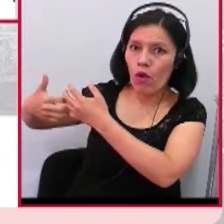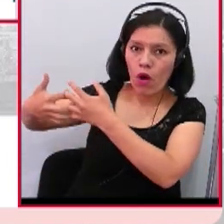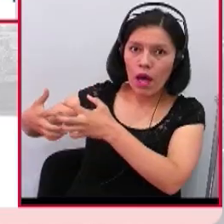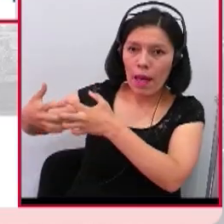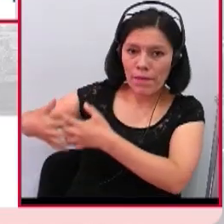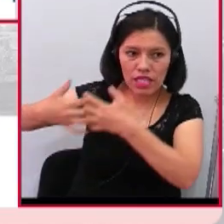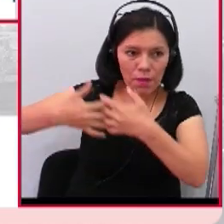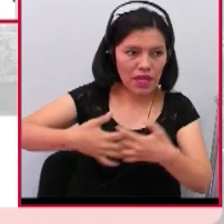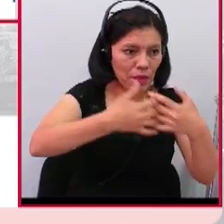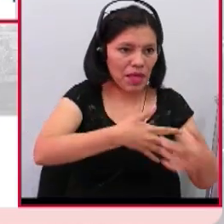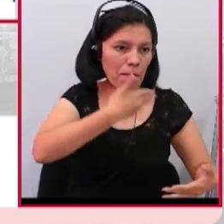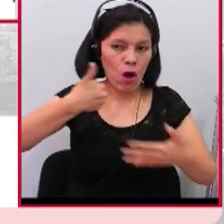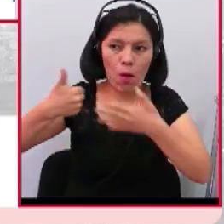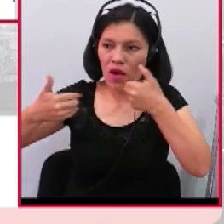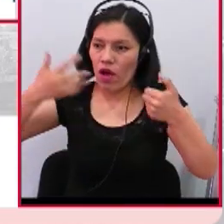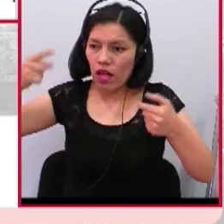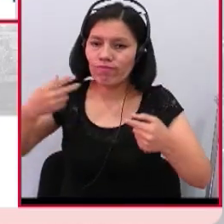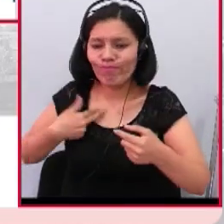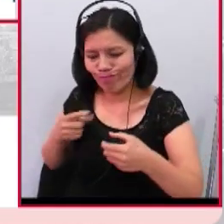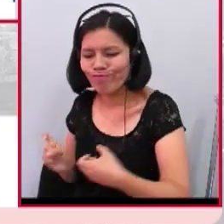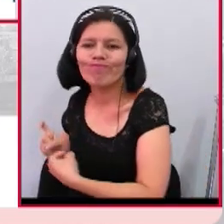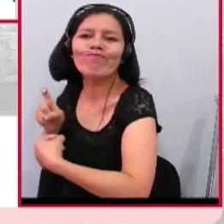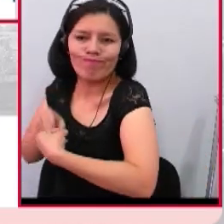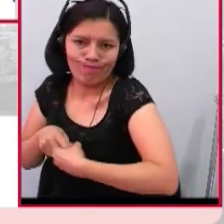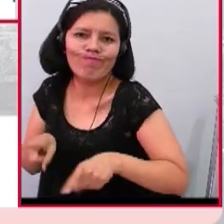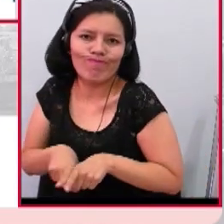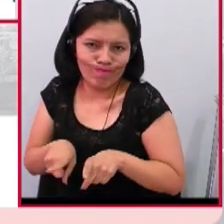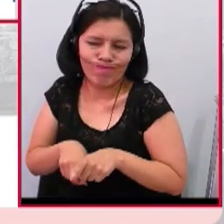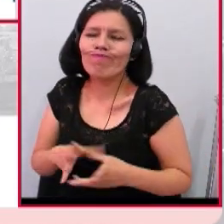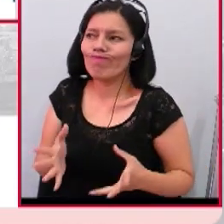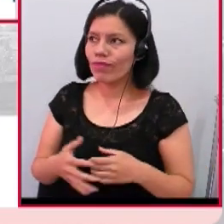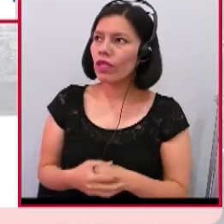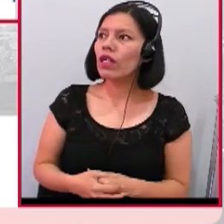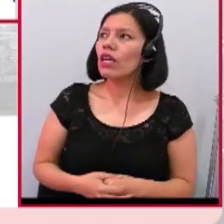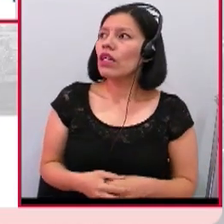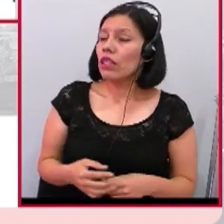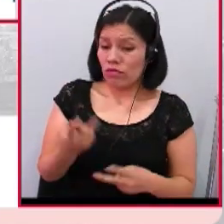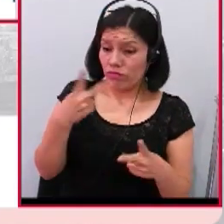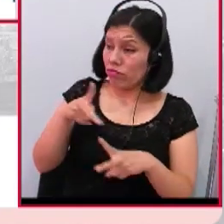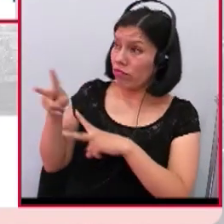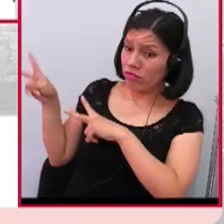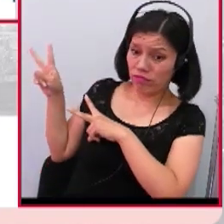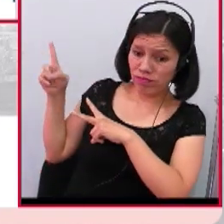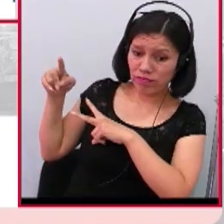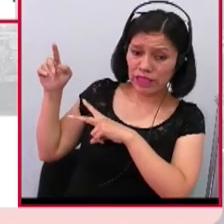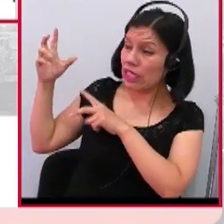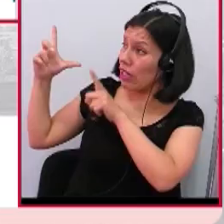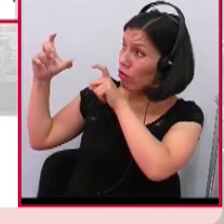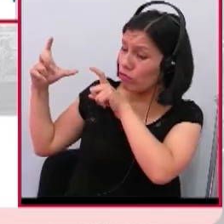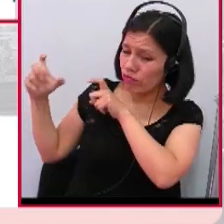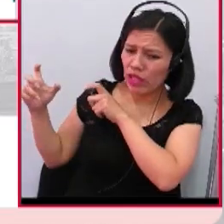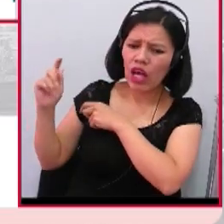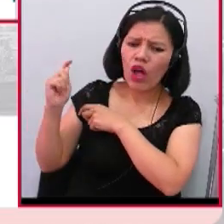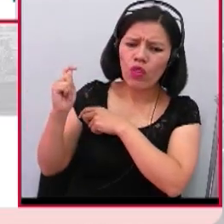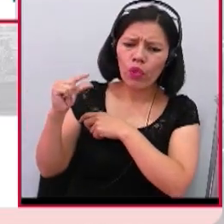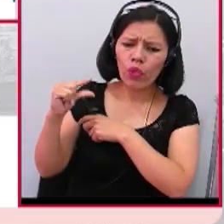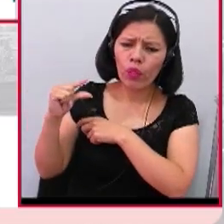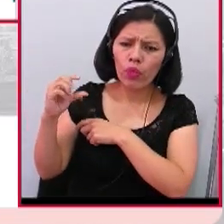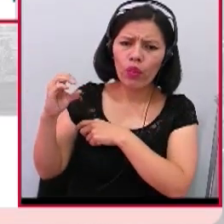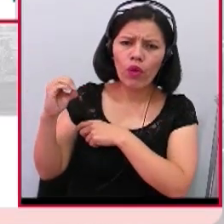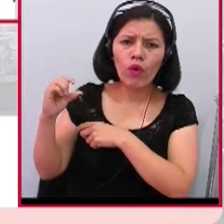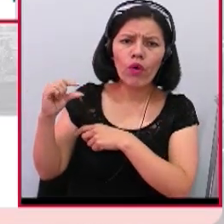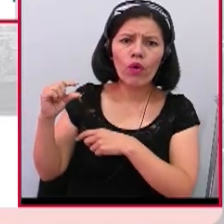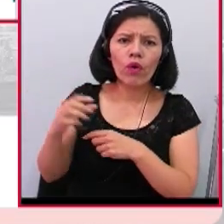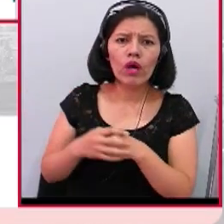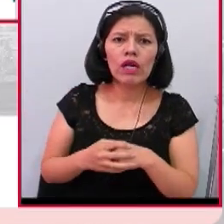En el área de convertidores, acá ven en las fotografías, ven las toberas que se ven ahí al respecto, por donde ingresa el